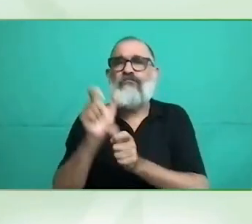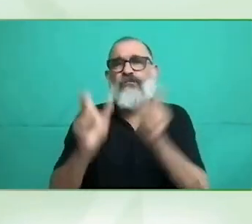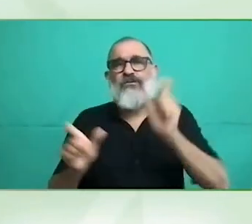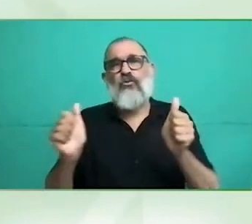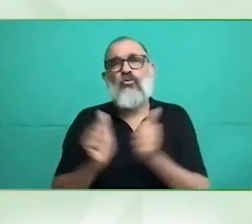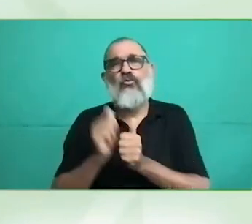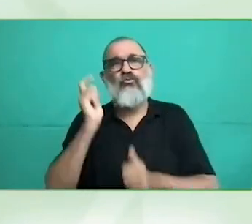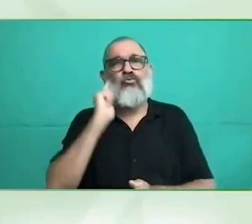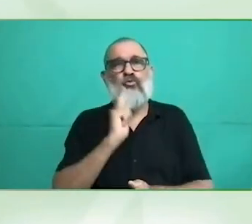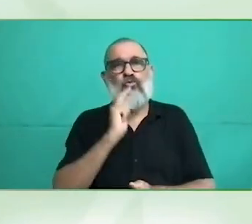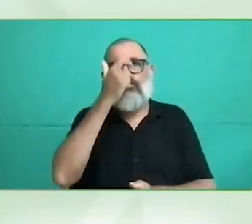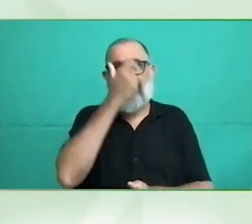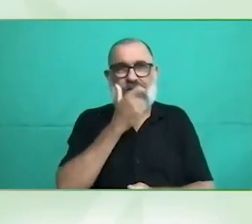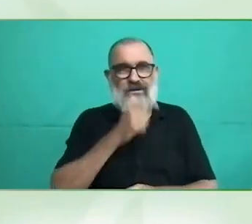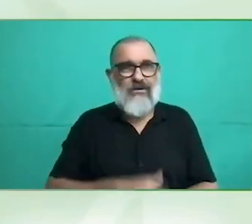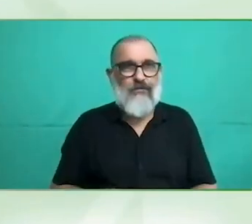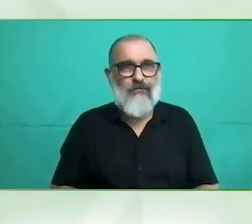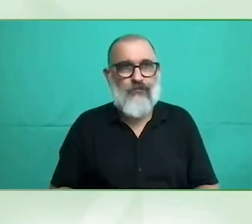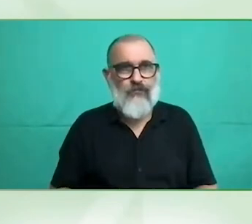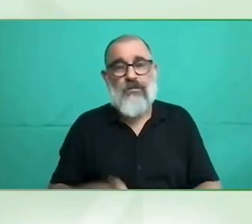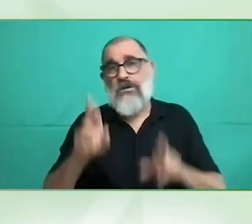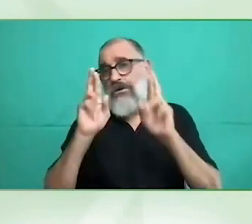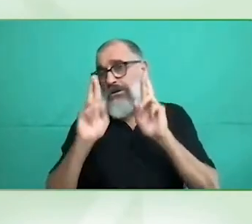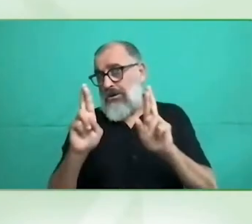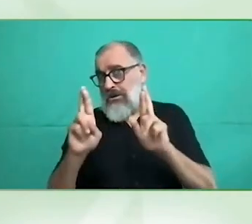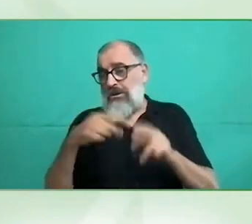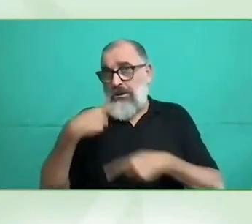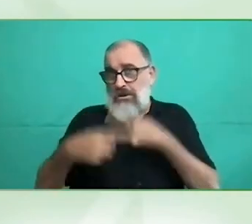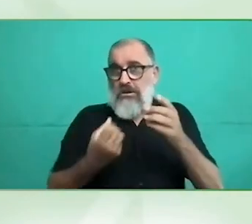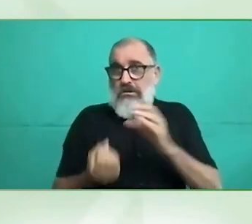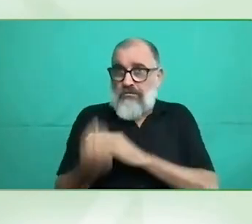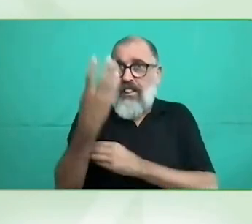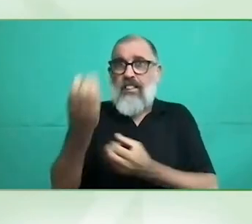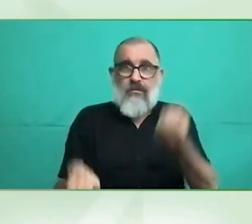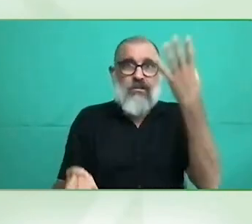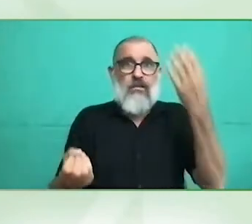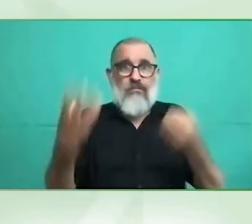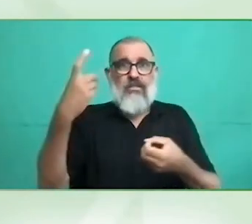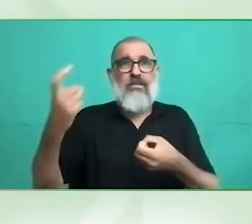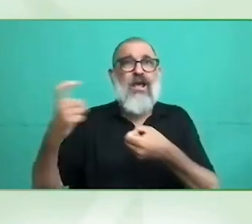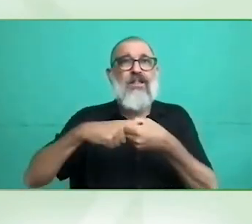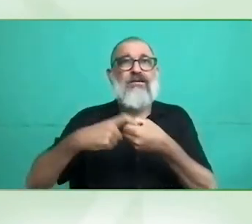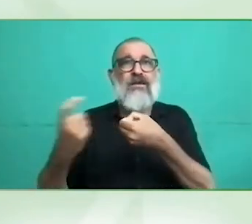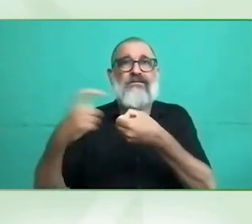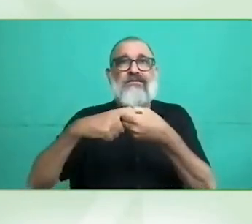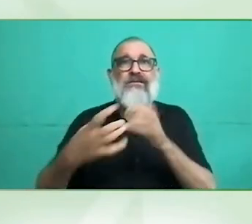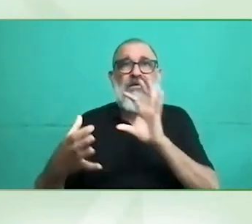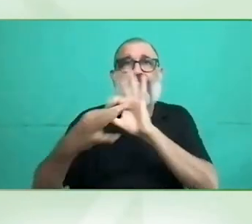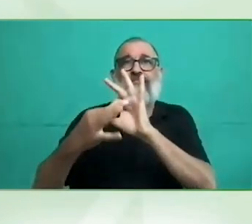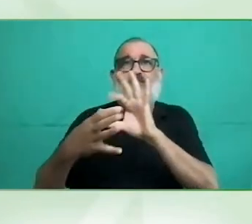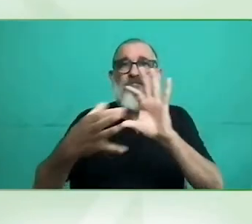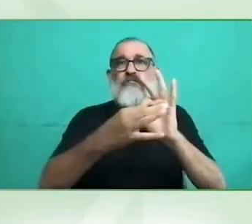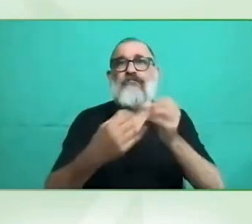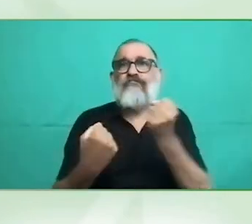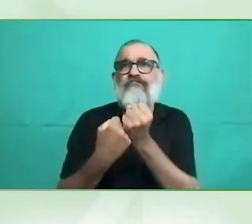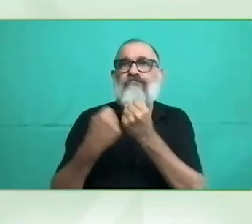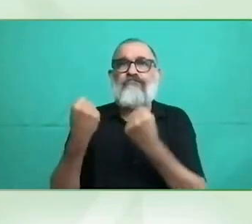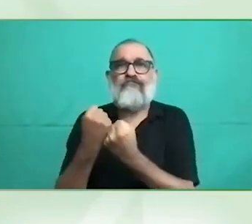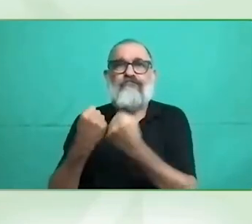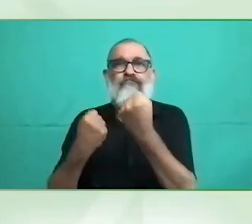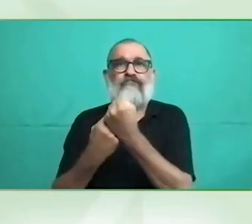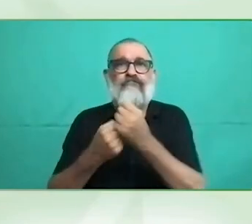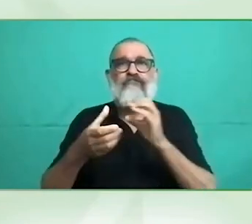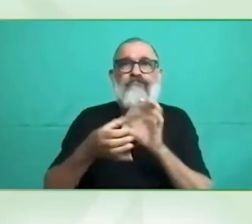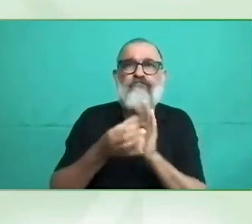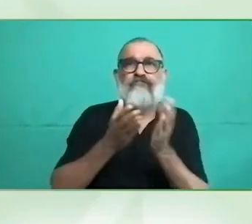Muchas gracias por este valioso espacio y también por permitirnos contarles un poco sobre el trabajo de